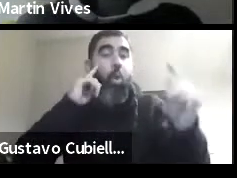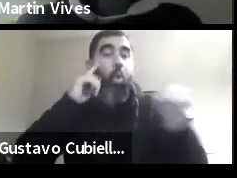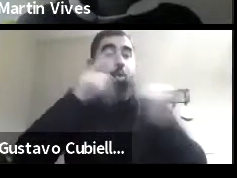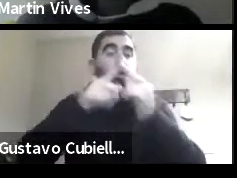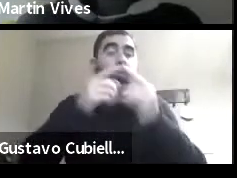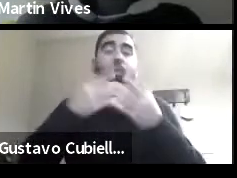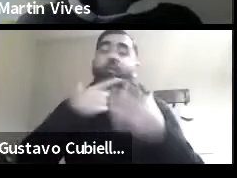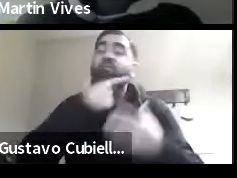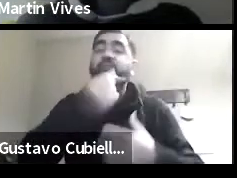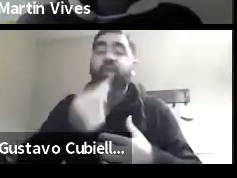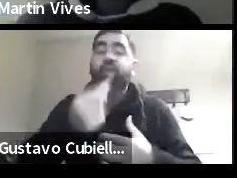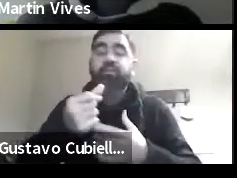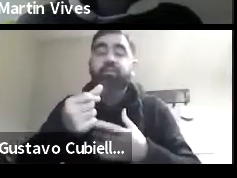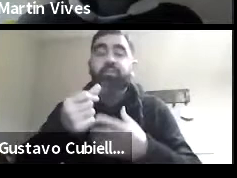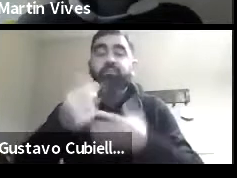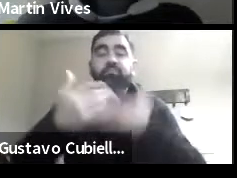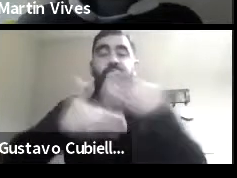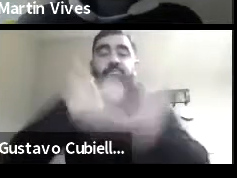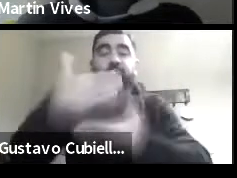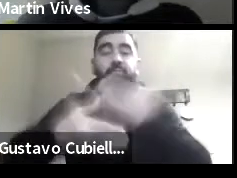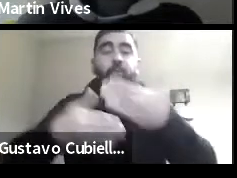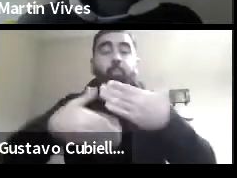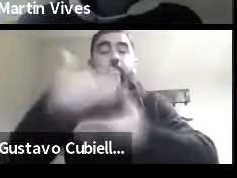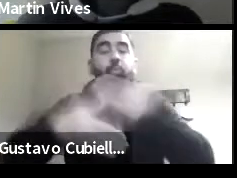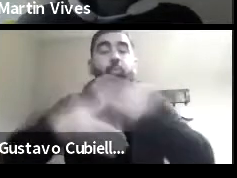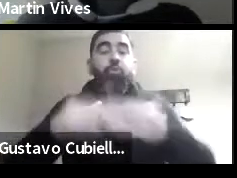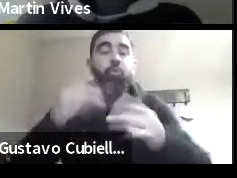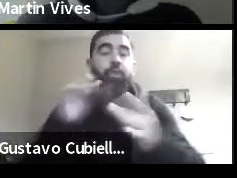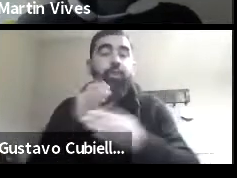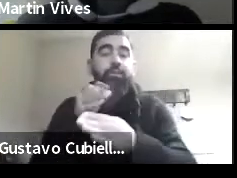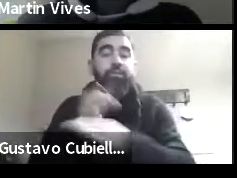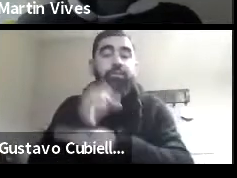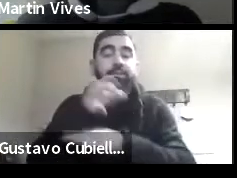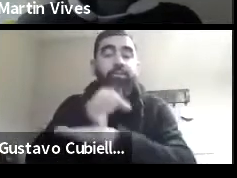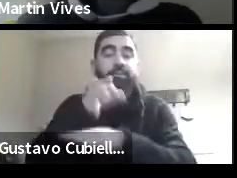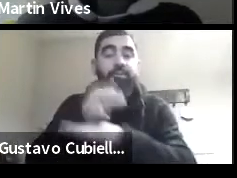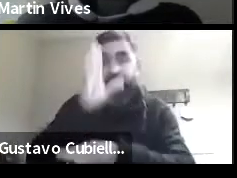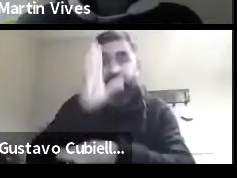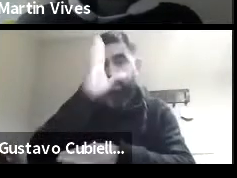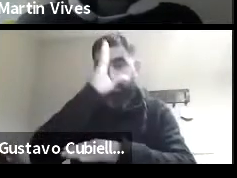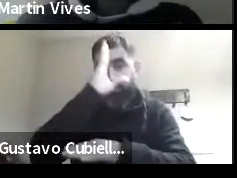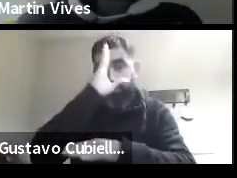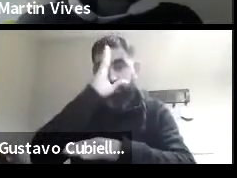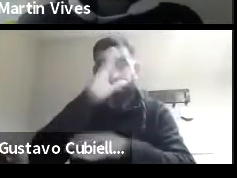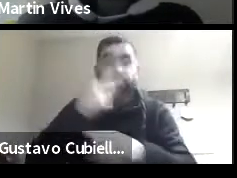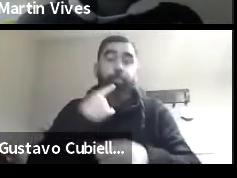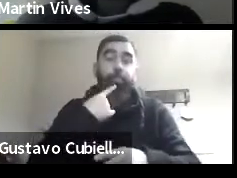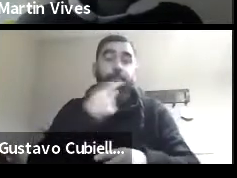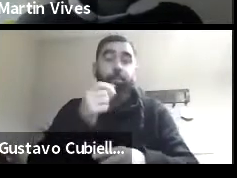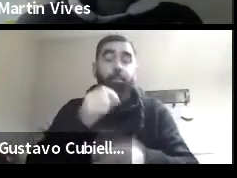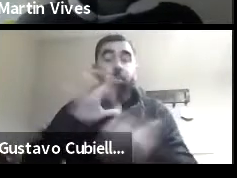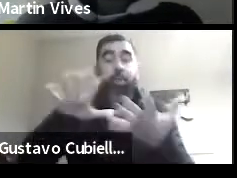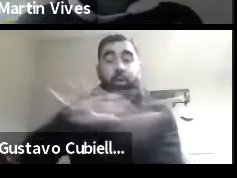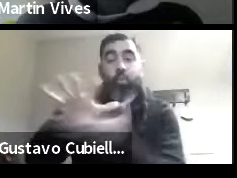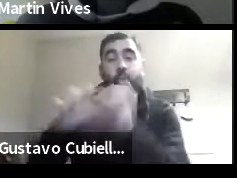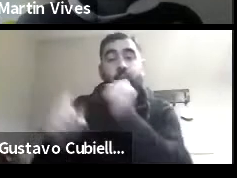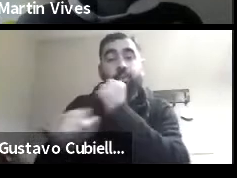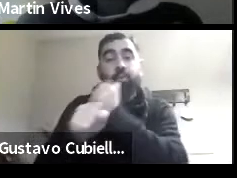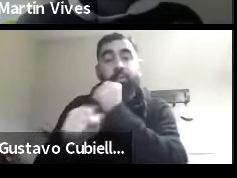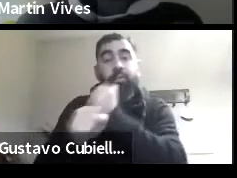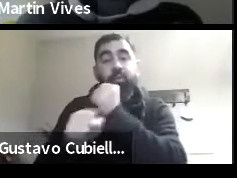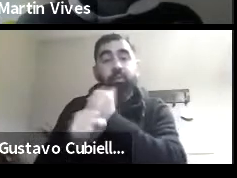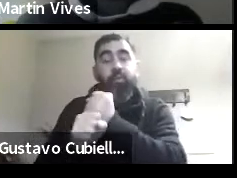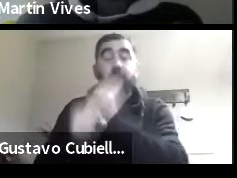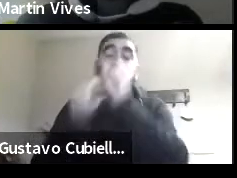facilitar y articular en los procesos de enseñanza y aprendizaje. En el ámbito laboral, podría ser